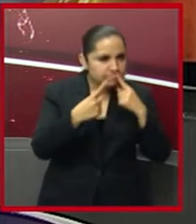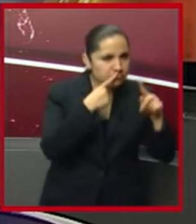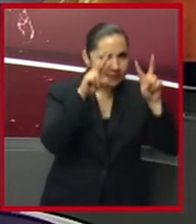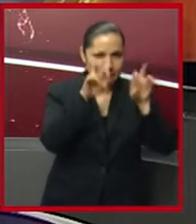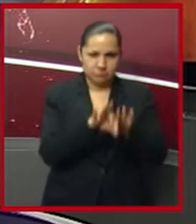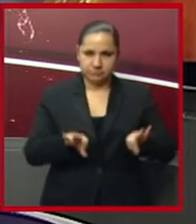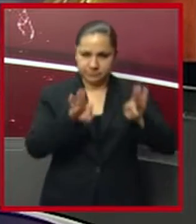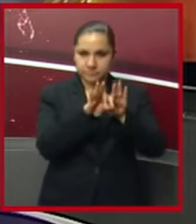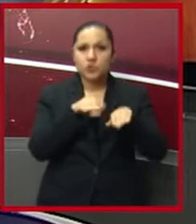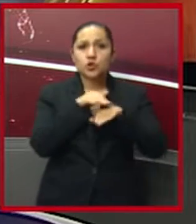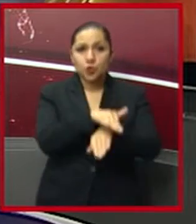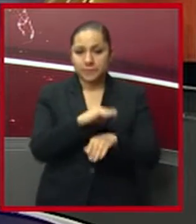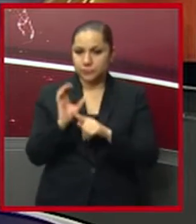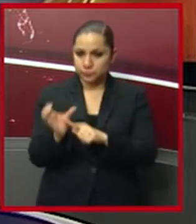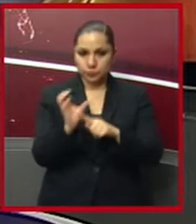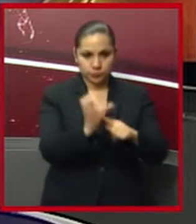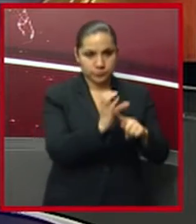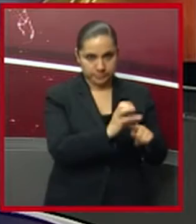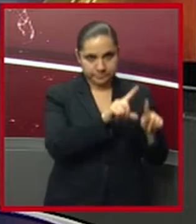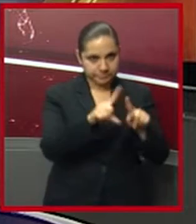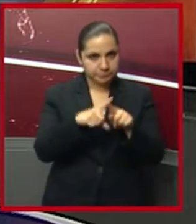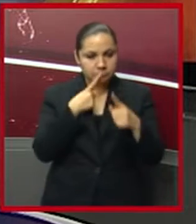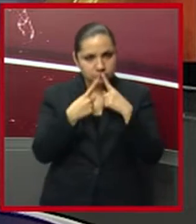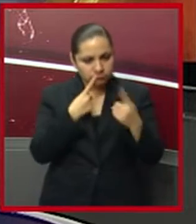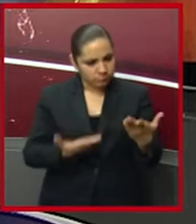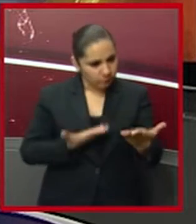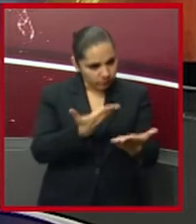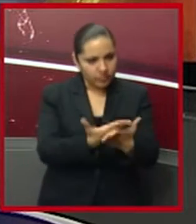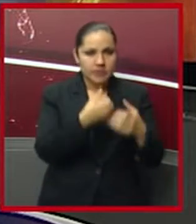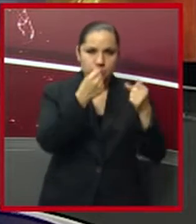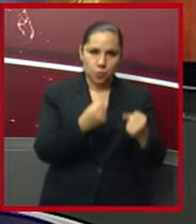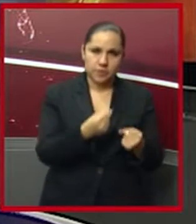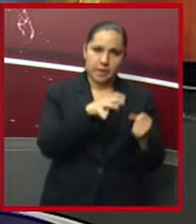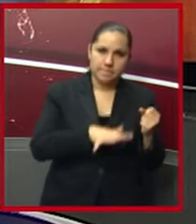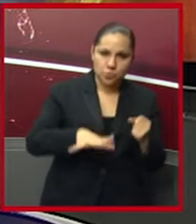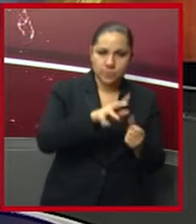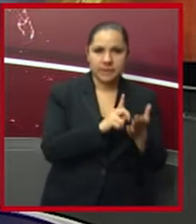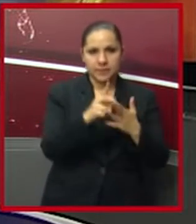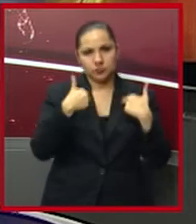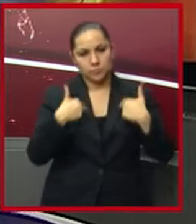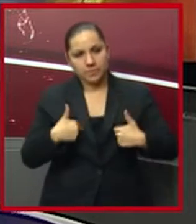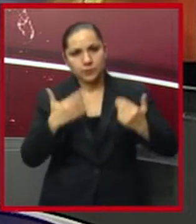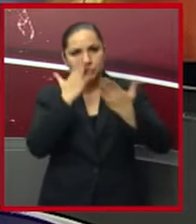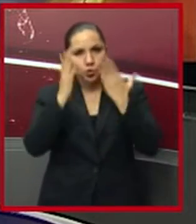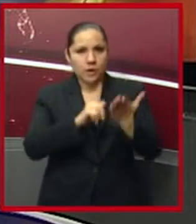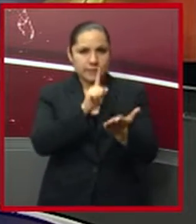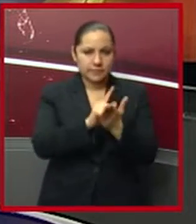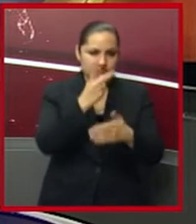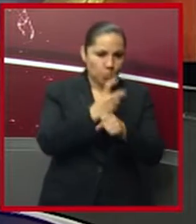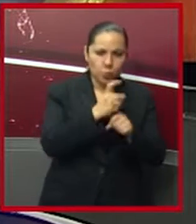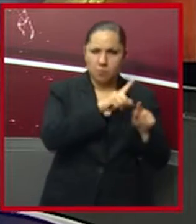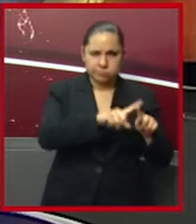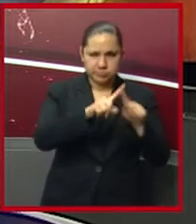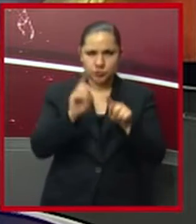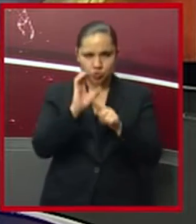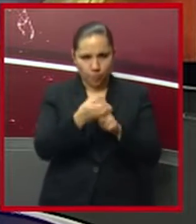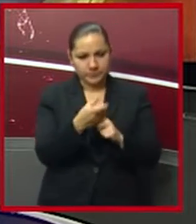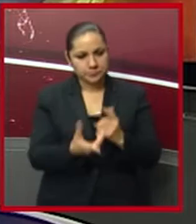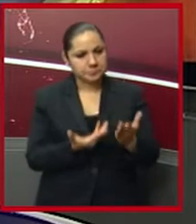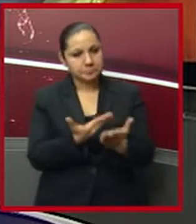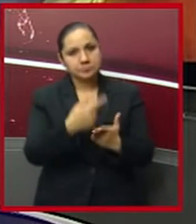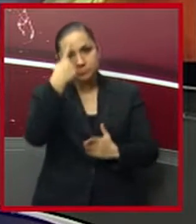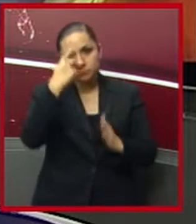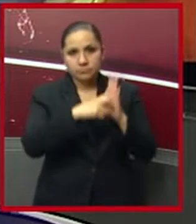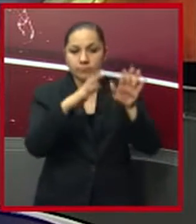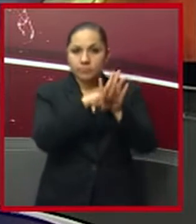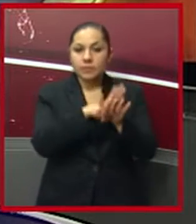Salud, Justicia, Gobernación, Seguridad Pública, Derechos Humanos y Estudios Legislativos segunda con proyecto de decreto por el que se reforma la